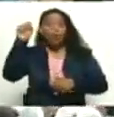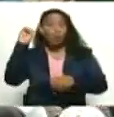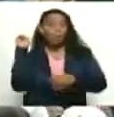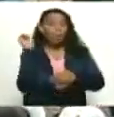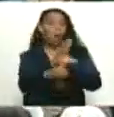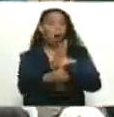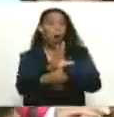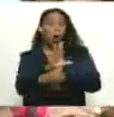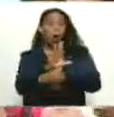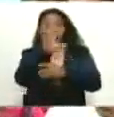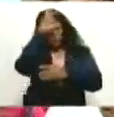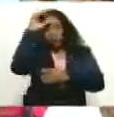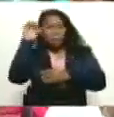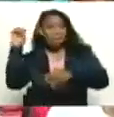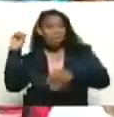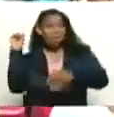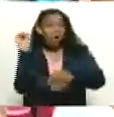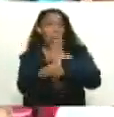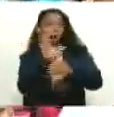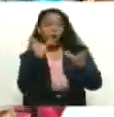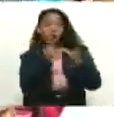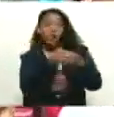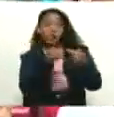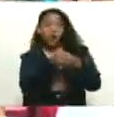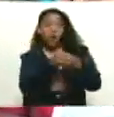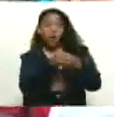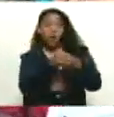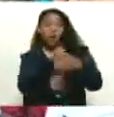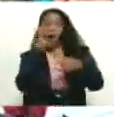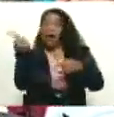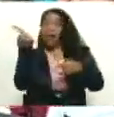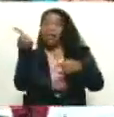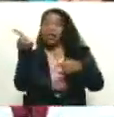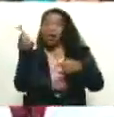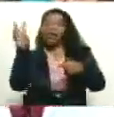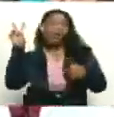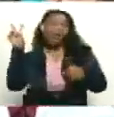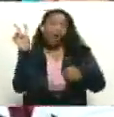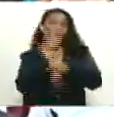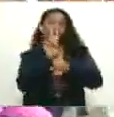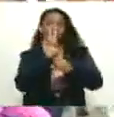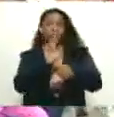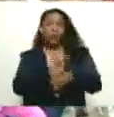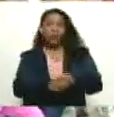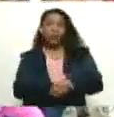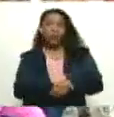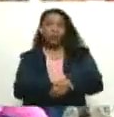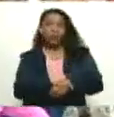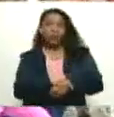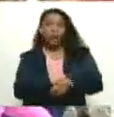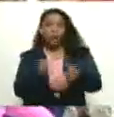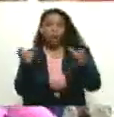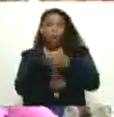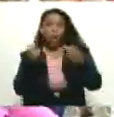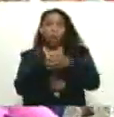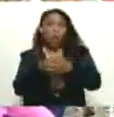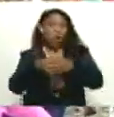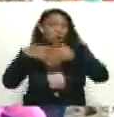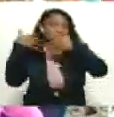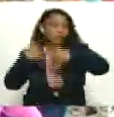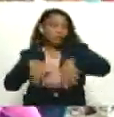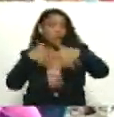envió a los tarifados violentos, a las hordas